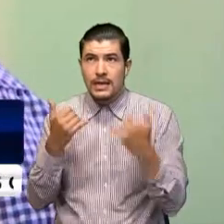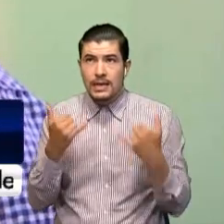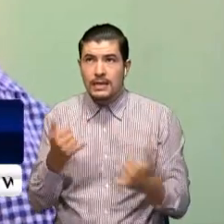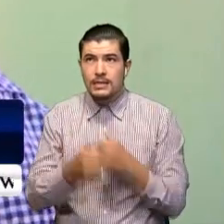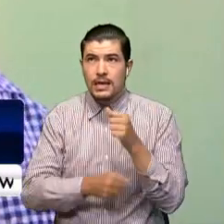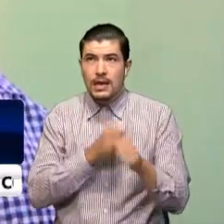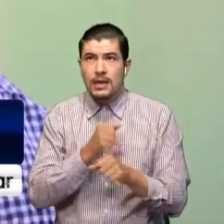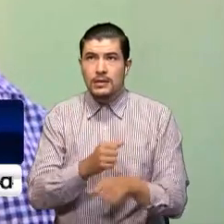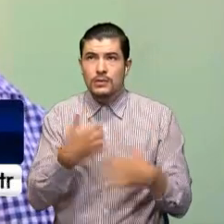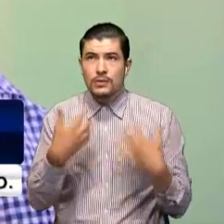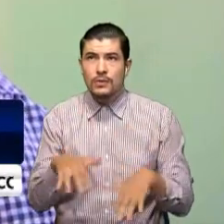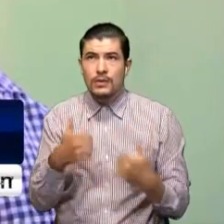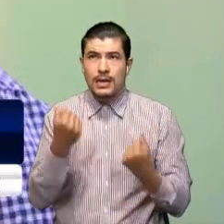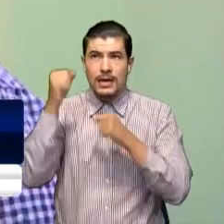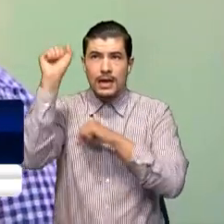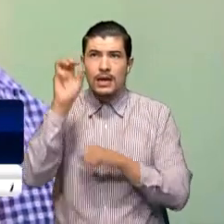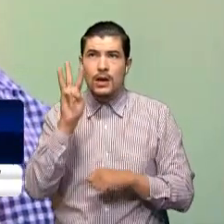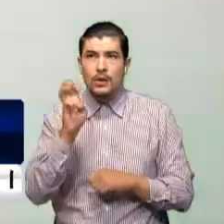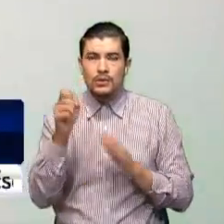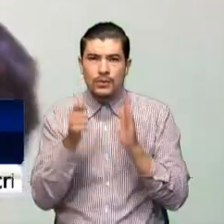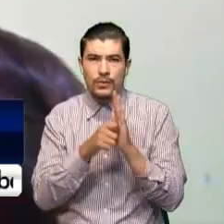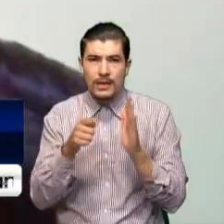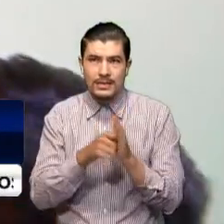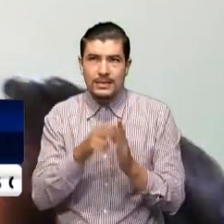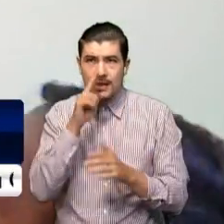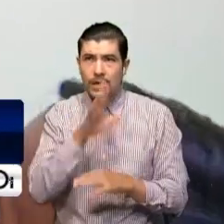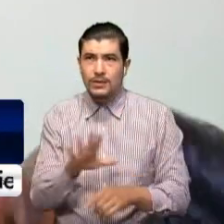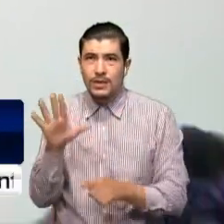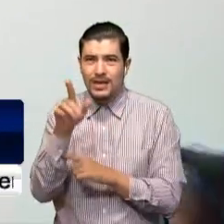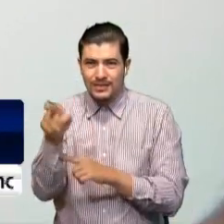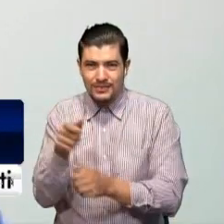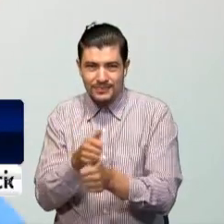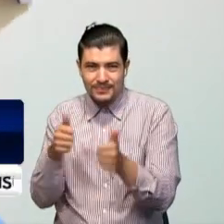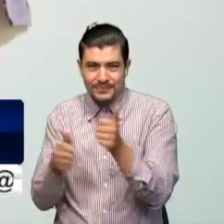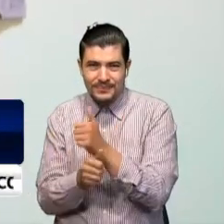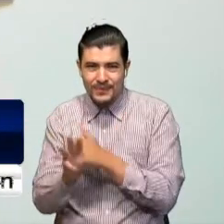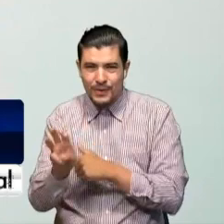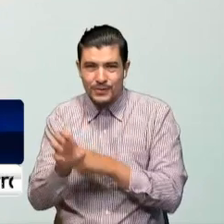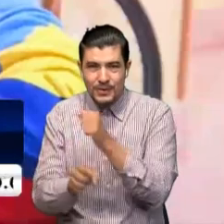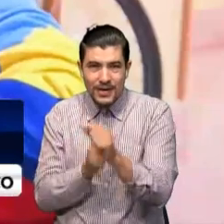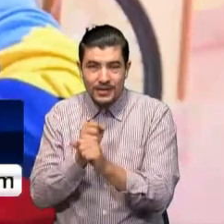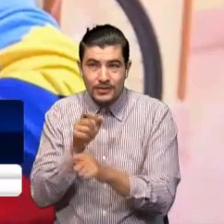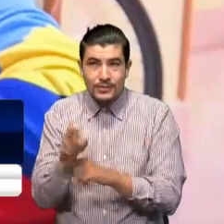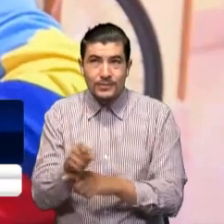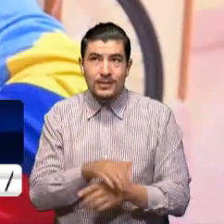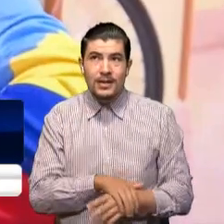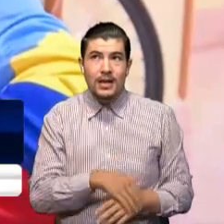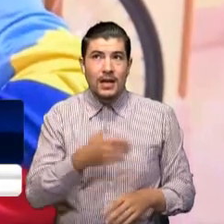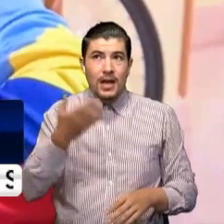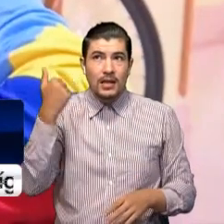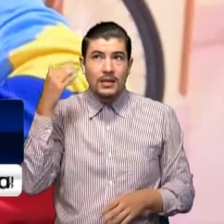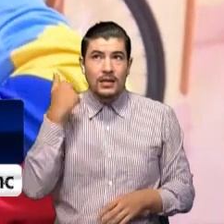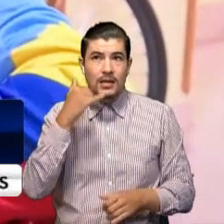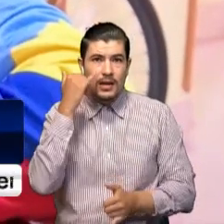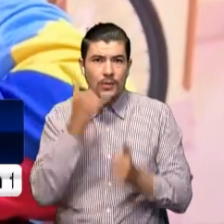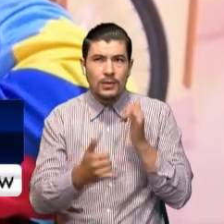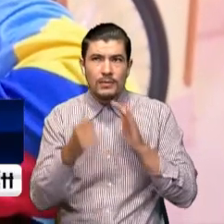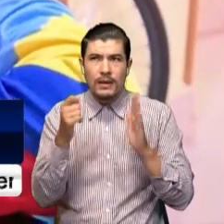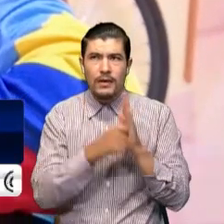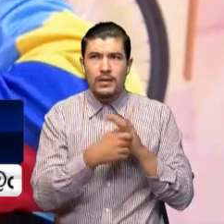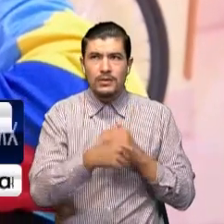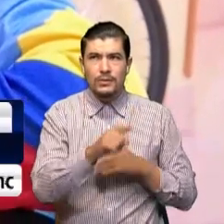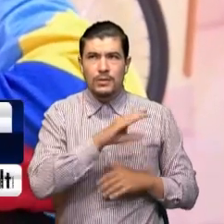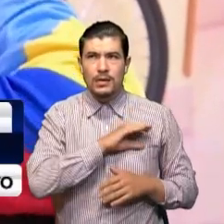ya ha cosechado ocho títulos nacionales en la disciplina de un deporte en el que el peligro es constante fue en la última recta cali